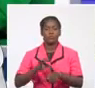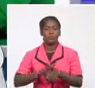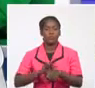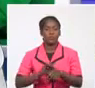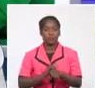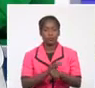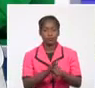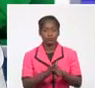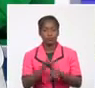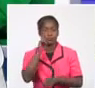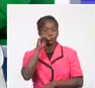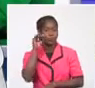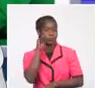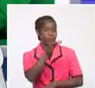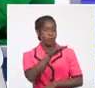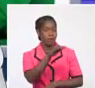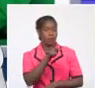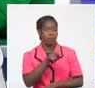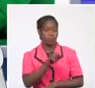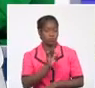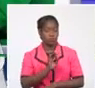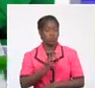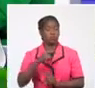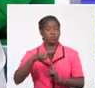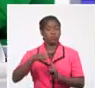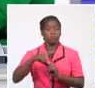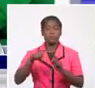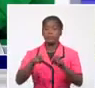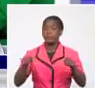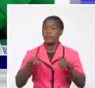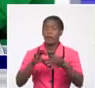con COVID-19, ingresados en terapias intensivas.